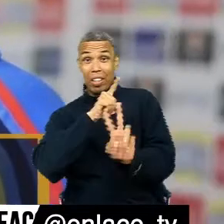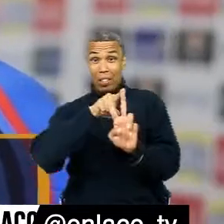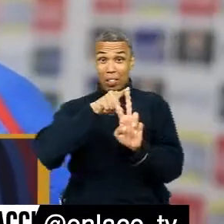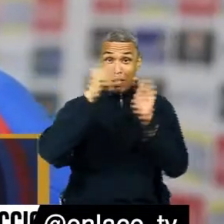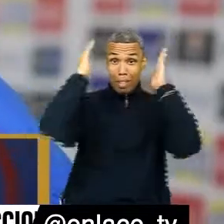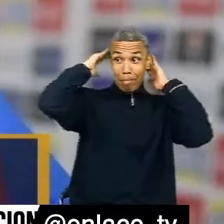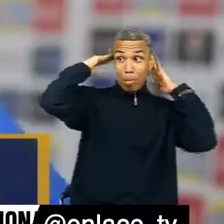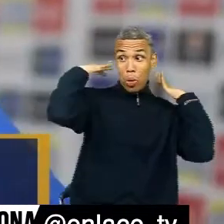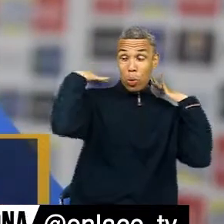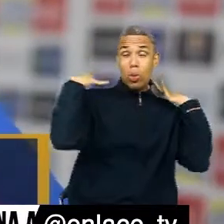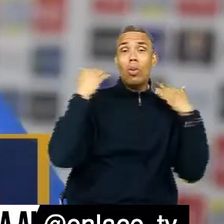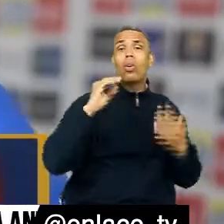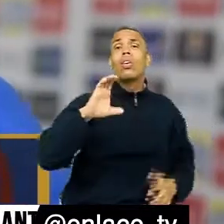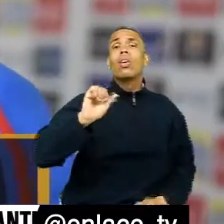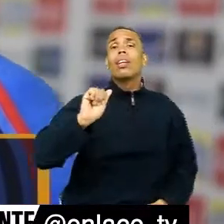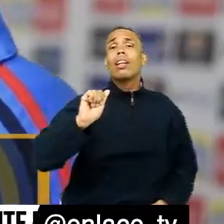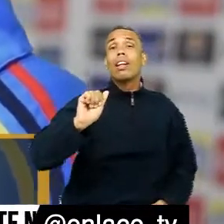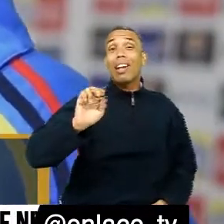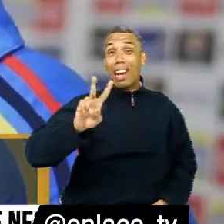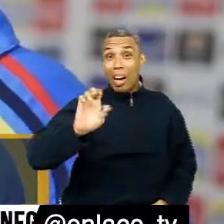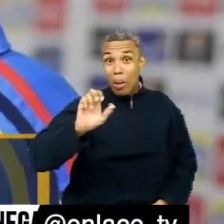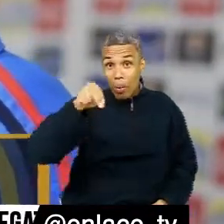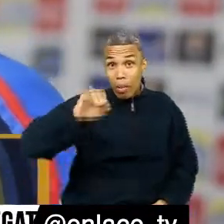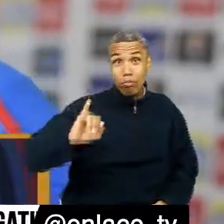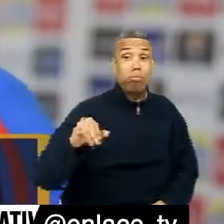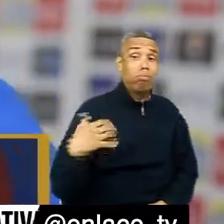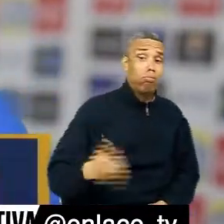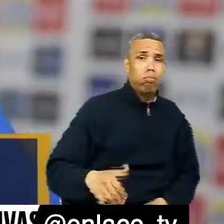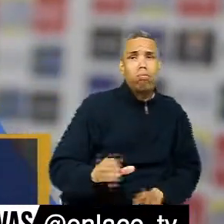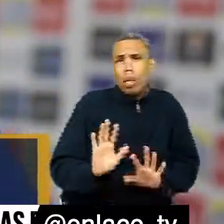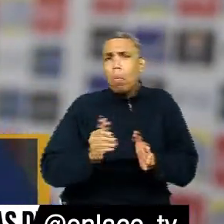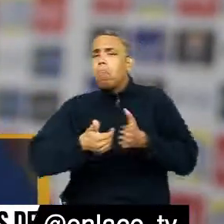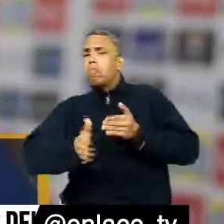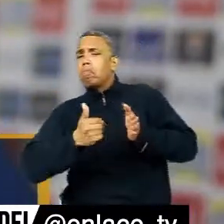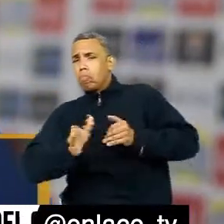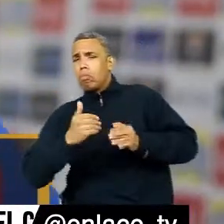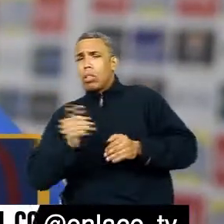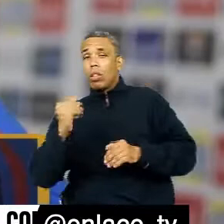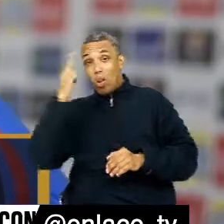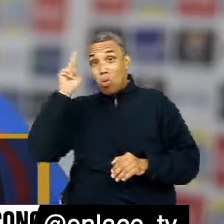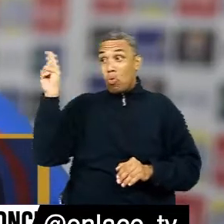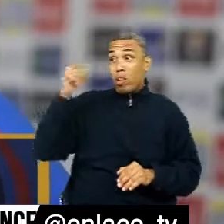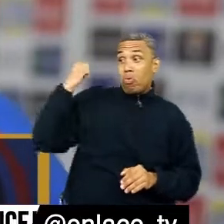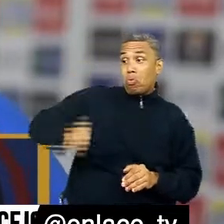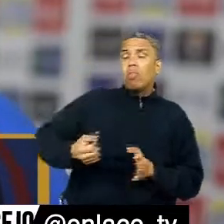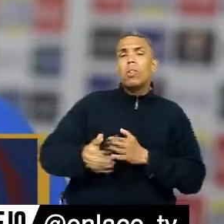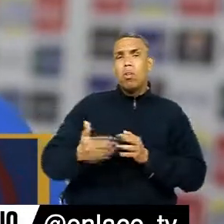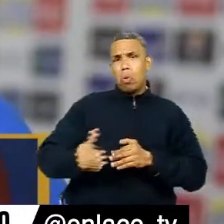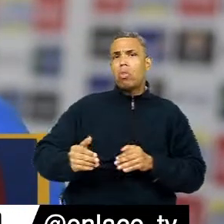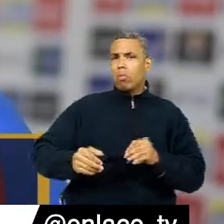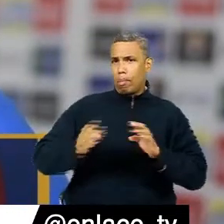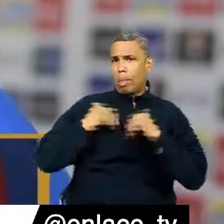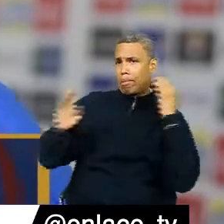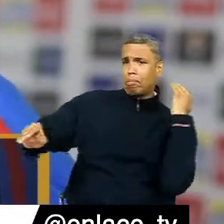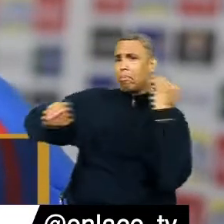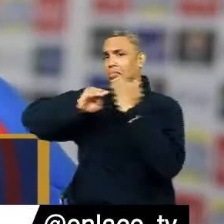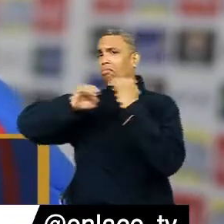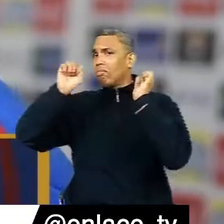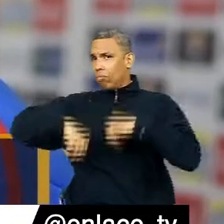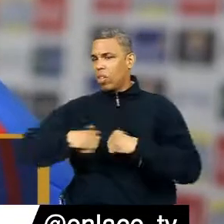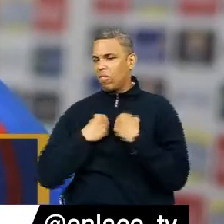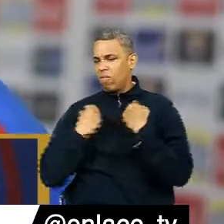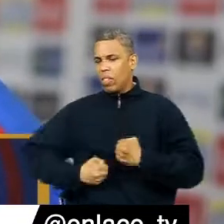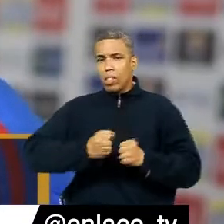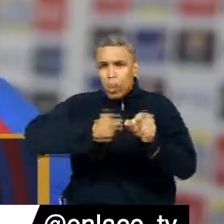Tienen jugadores importantes, pero Colombia también los tiene, así que nosotros somos conscientes que tenemos una selección importante y que